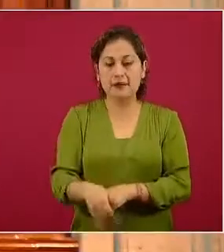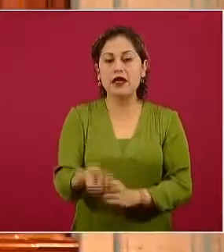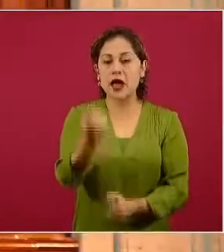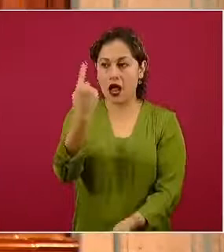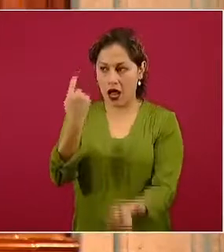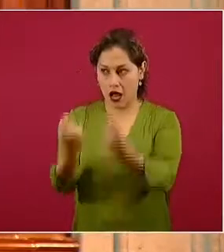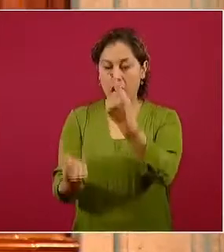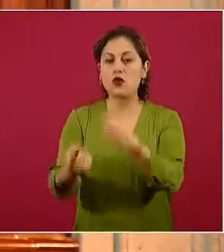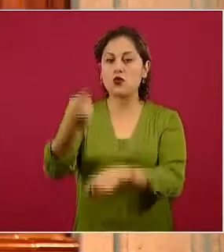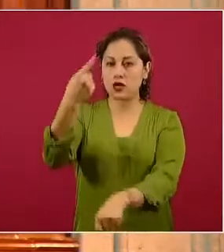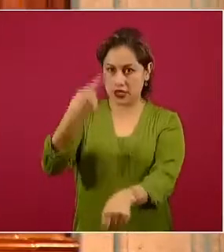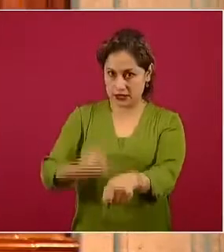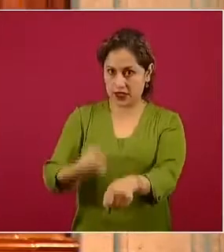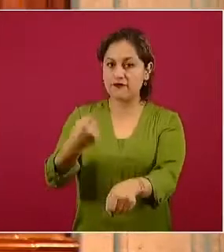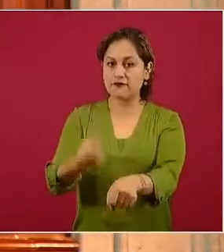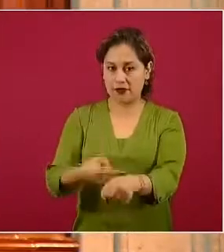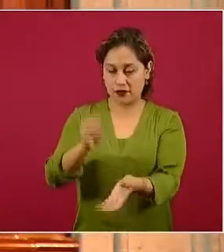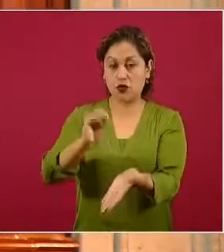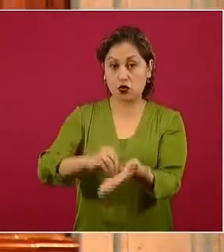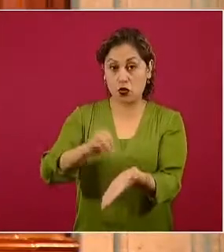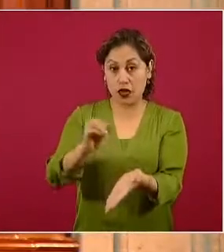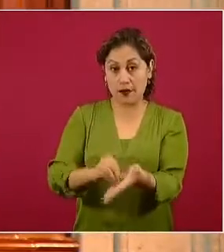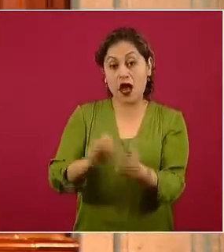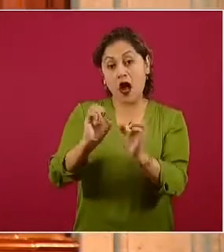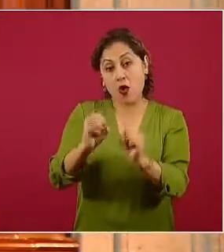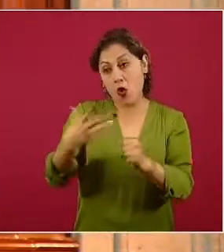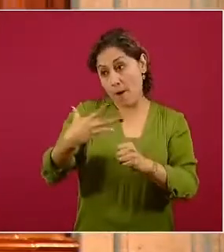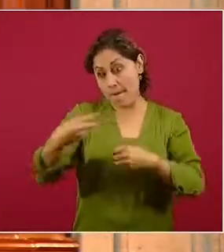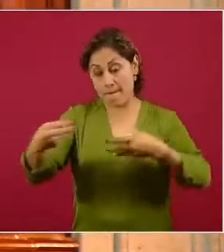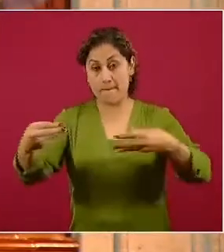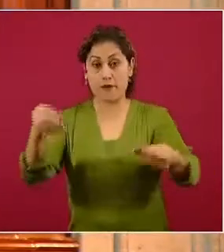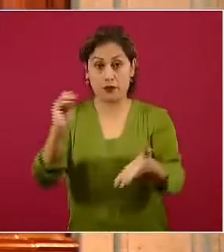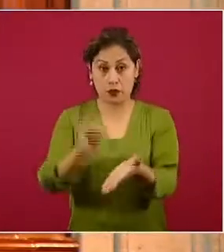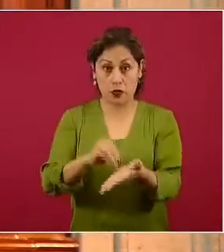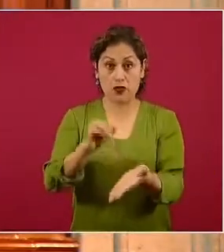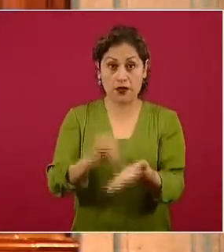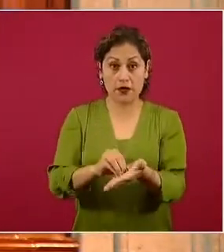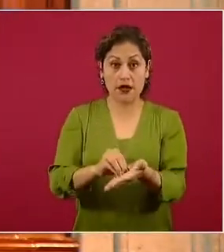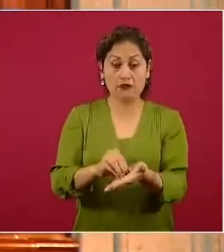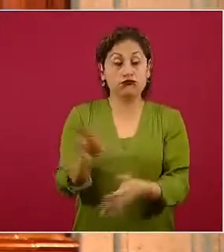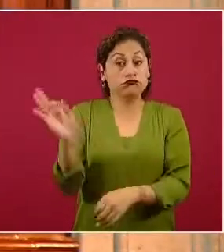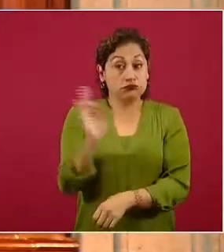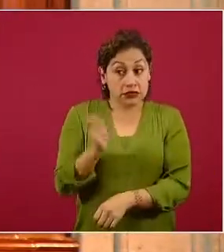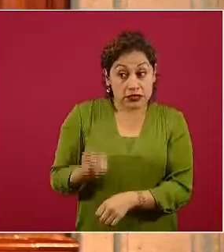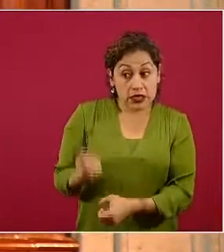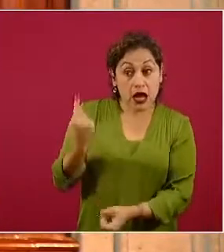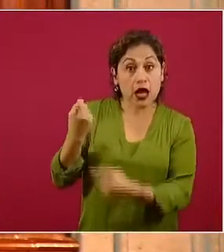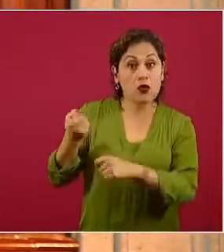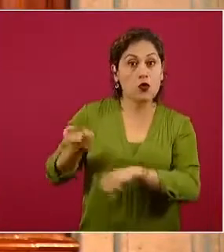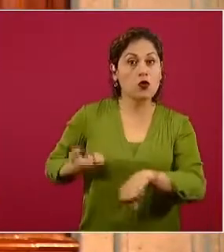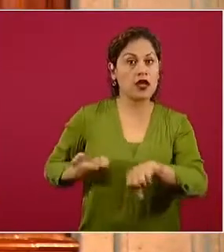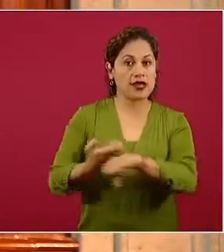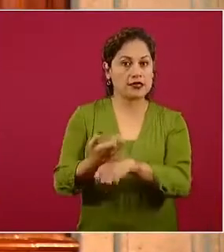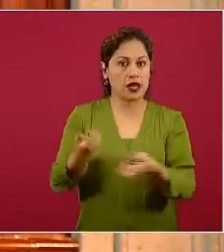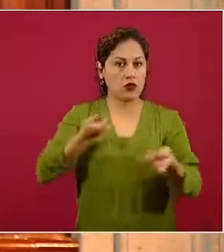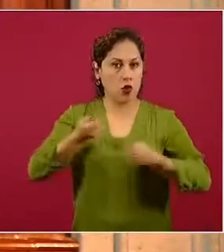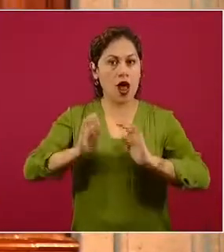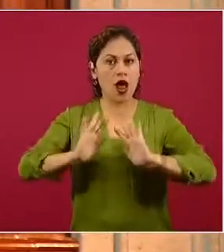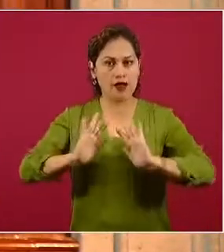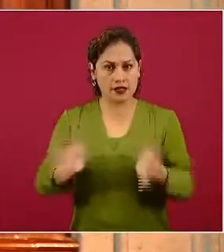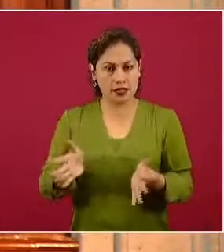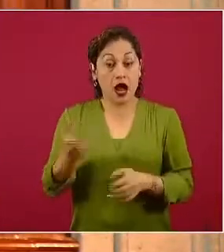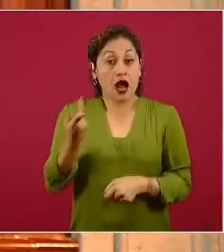es susceptible y puede enfermar, podemos tener, inclusive en estas entidades que están bajo control, si